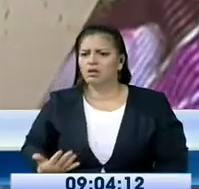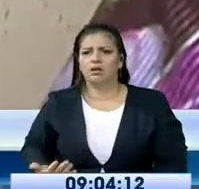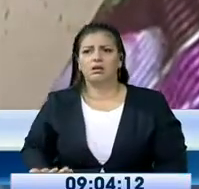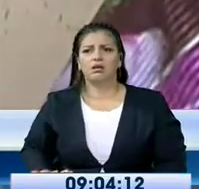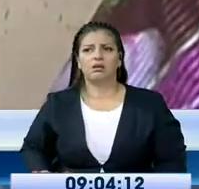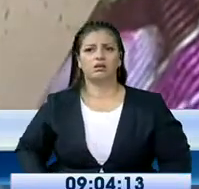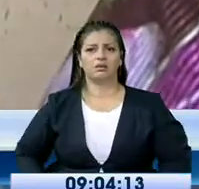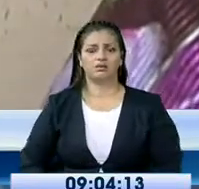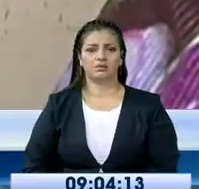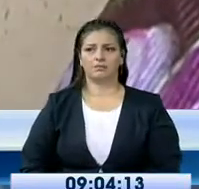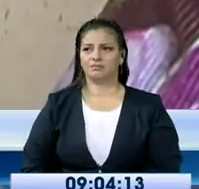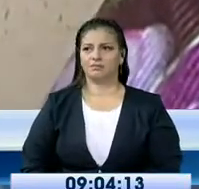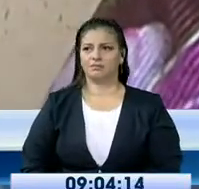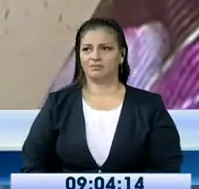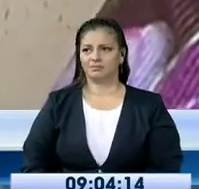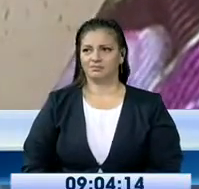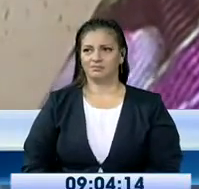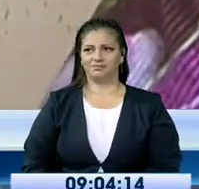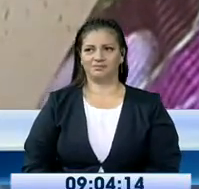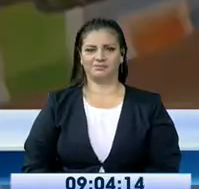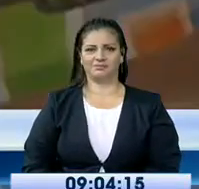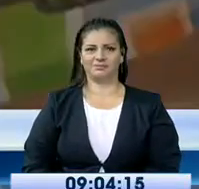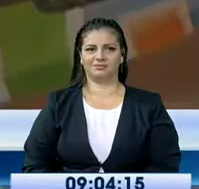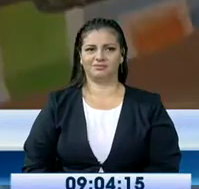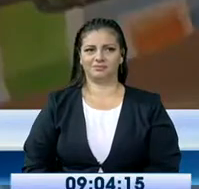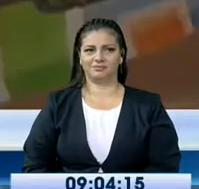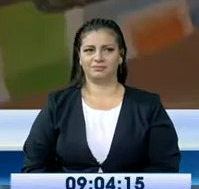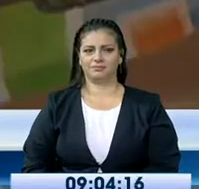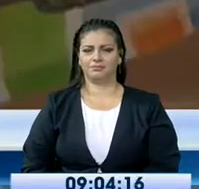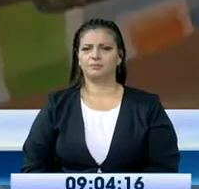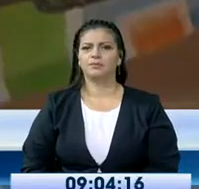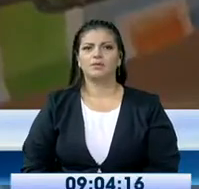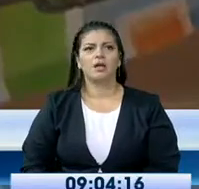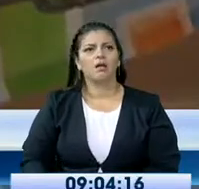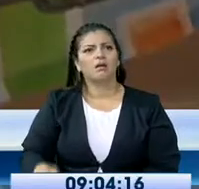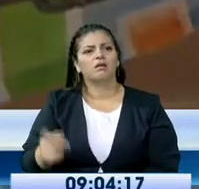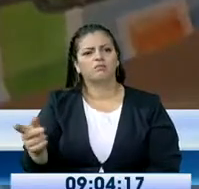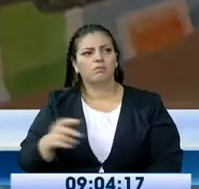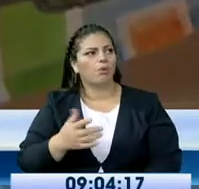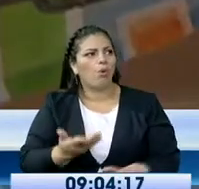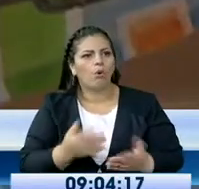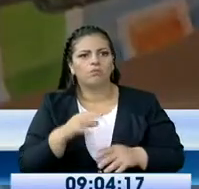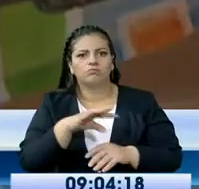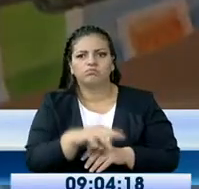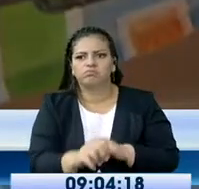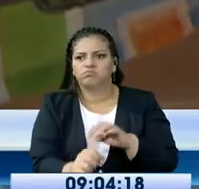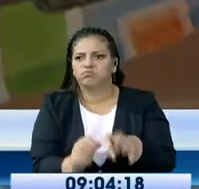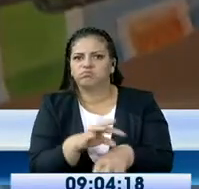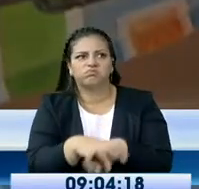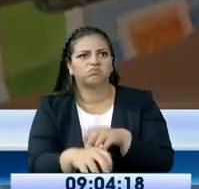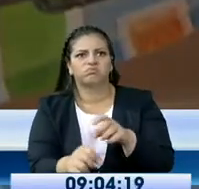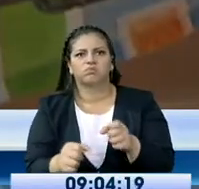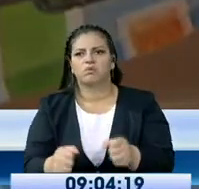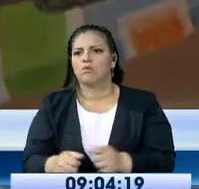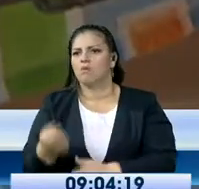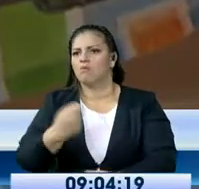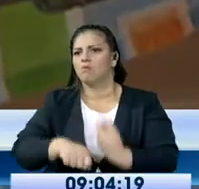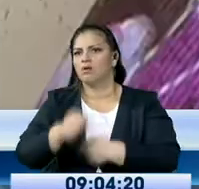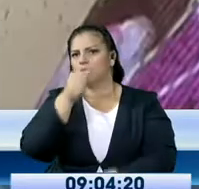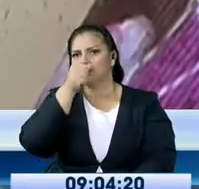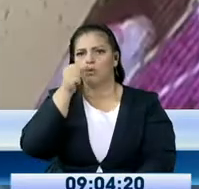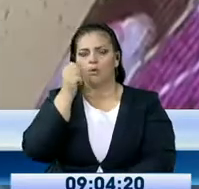atrás. Bastante, ya, así comenzó Elvin. ¿Y el control de los padres? Los dos, supuestamente. Los